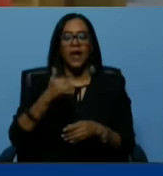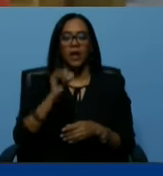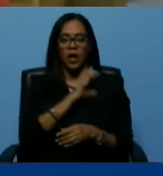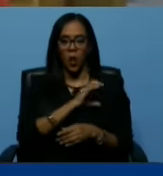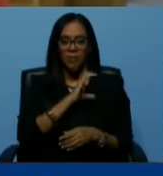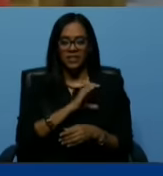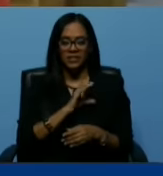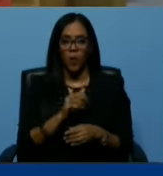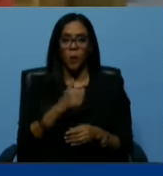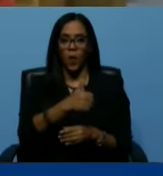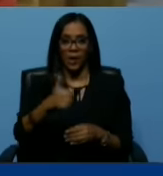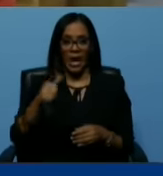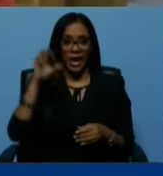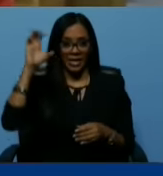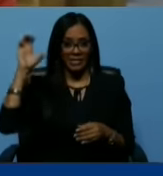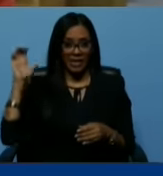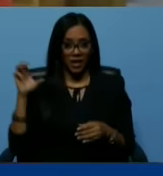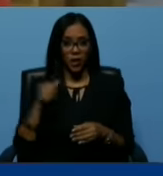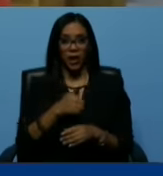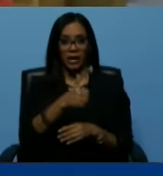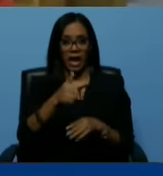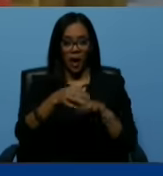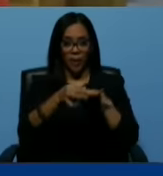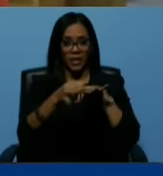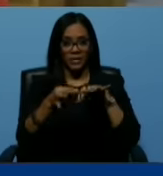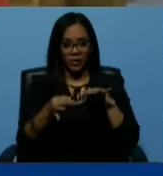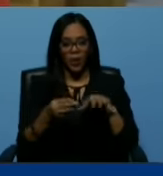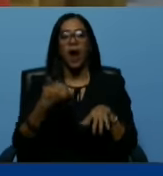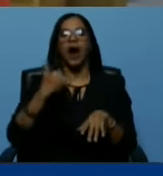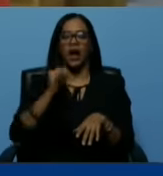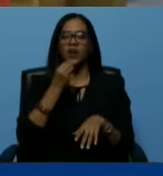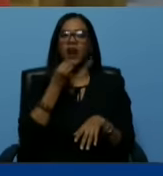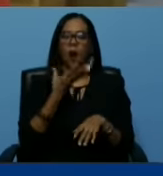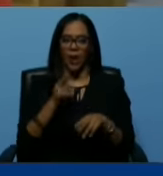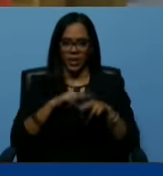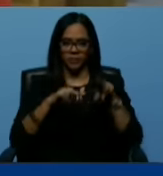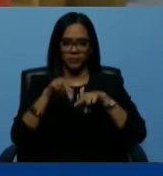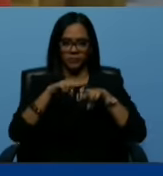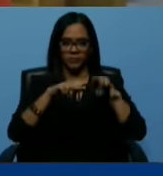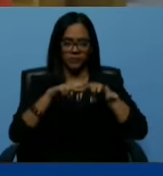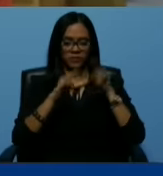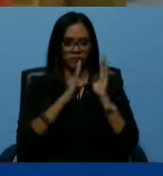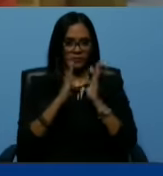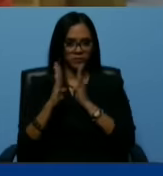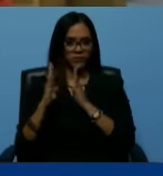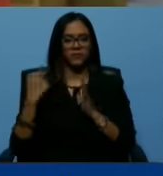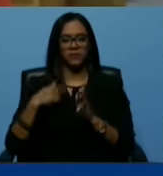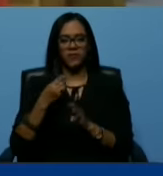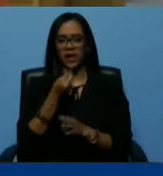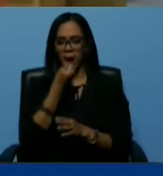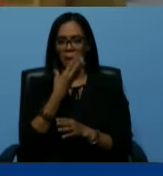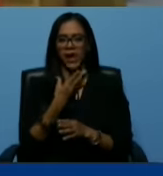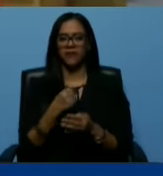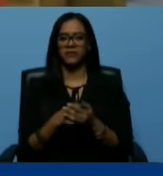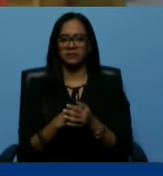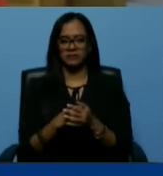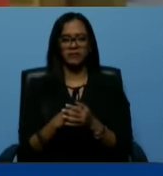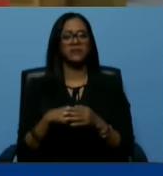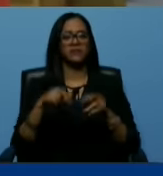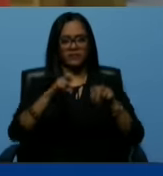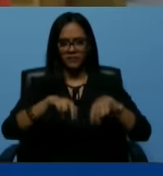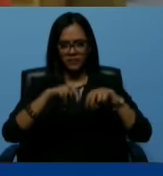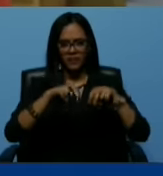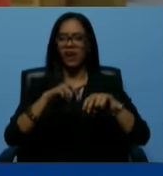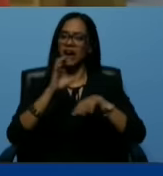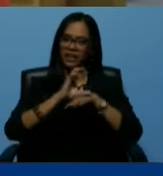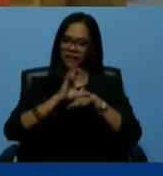cada estado, por cada municipio. Es decir, hay una buena estructura organizativa para que esto tenga un gran éxito. Presidente, en el campo y en la ciudad,